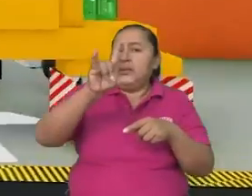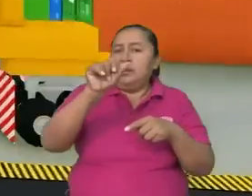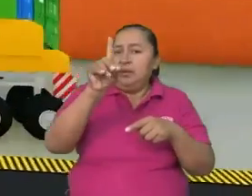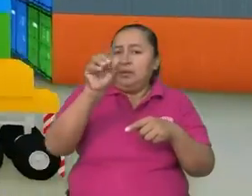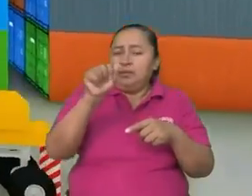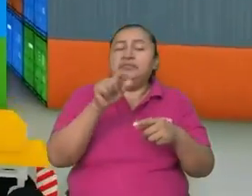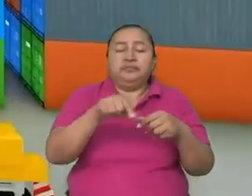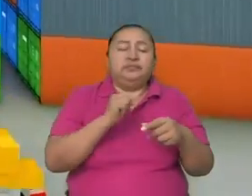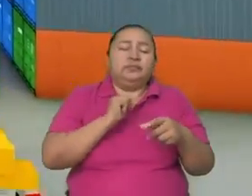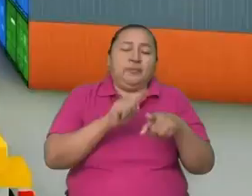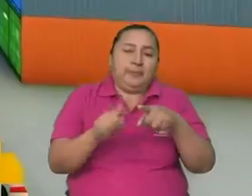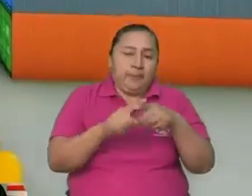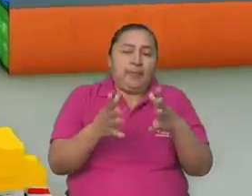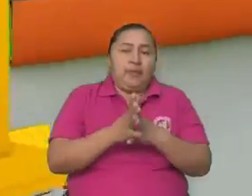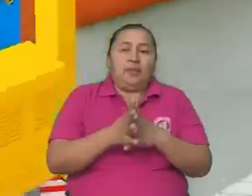nosotros tuvimos que